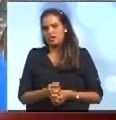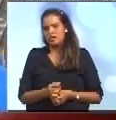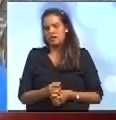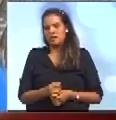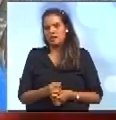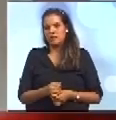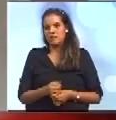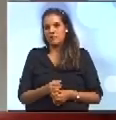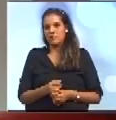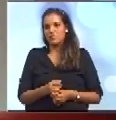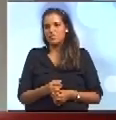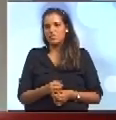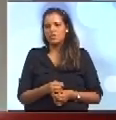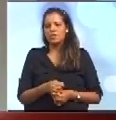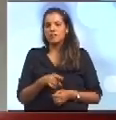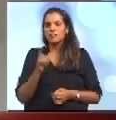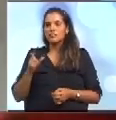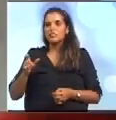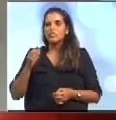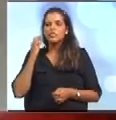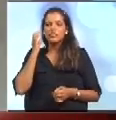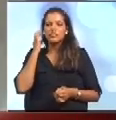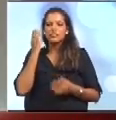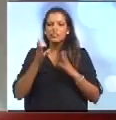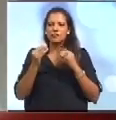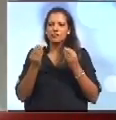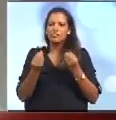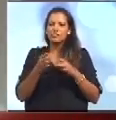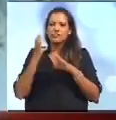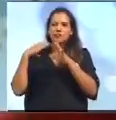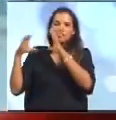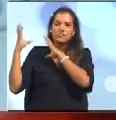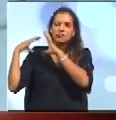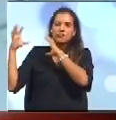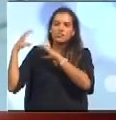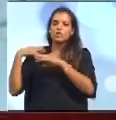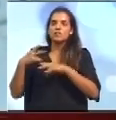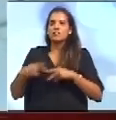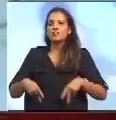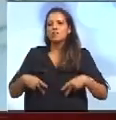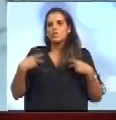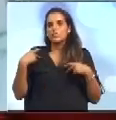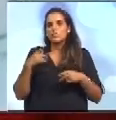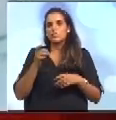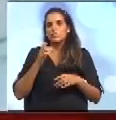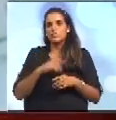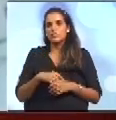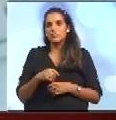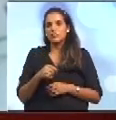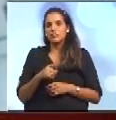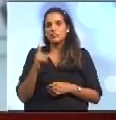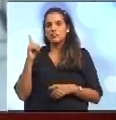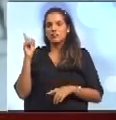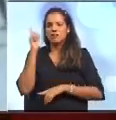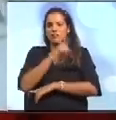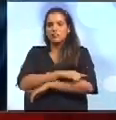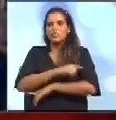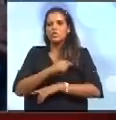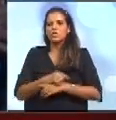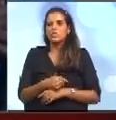ahí. Quien de entre tantas anécdotas e historias de esta mujer nacida en Carondelet, un día de la Virgen